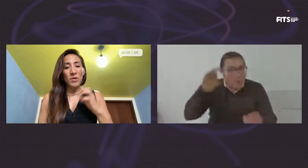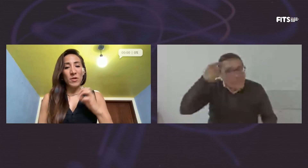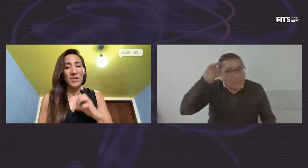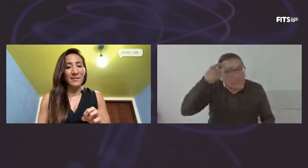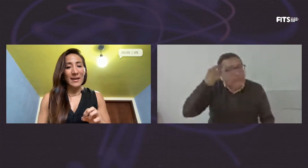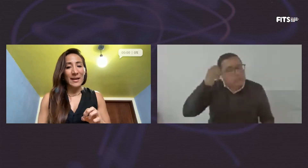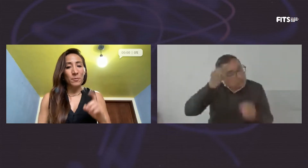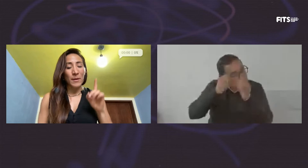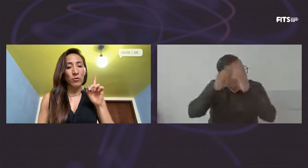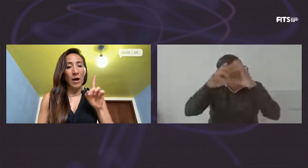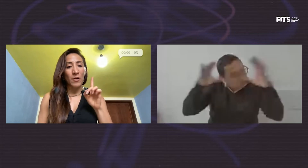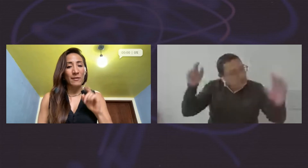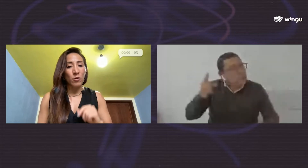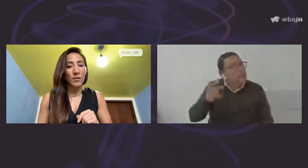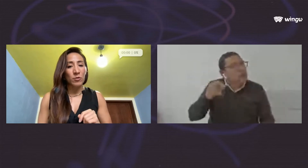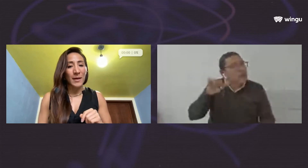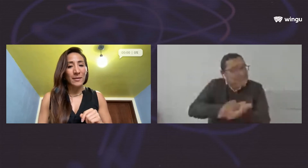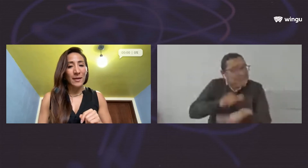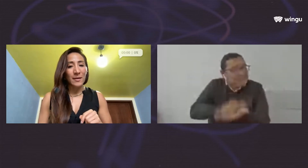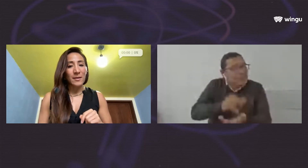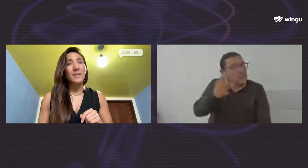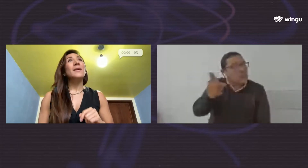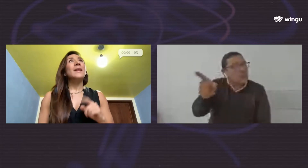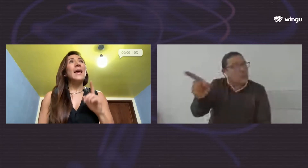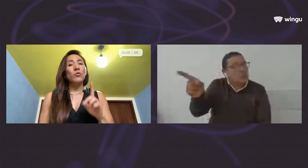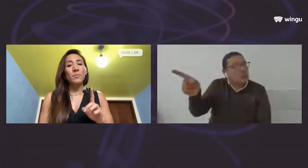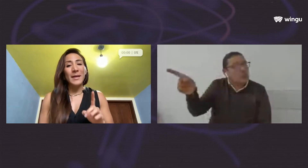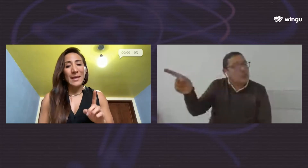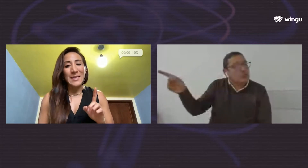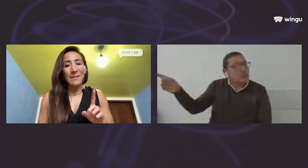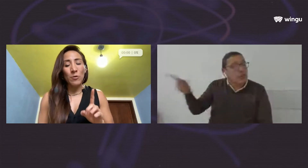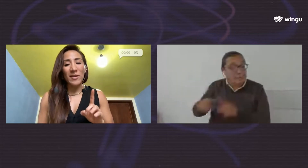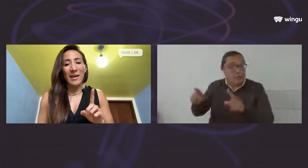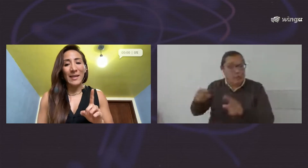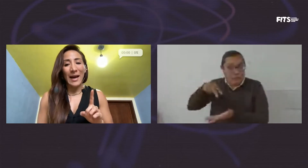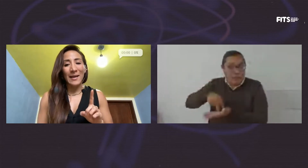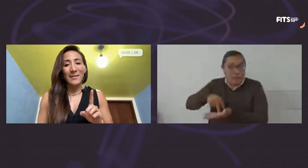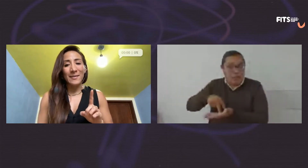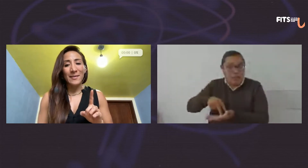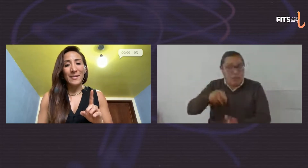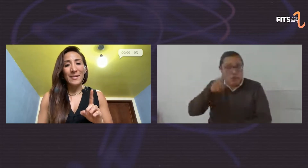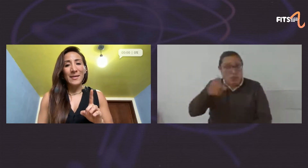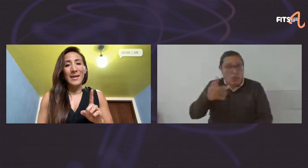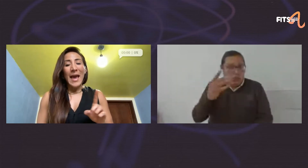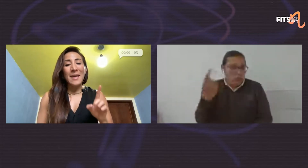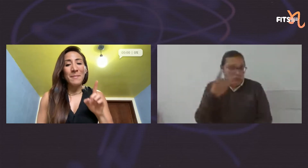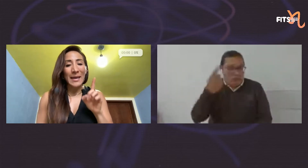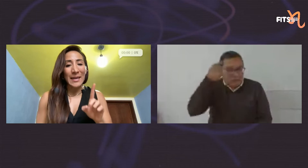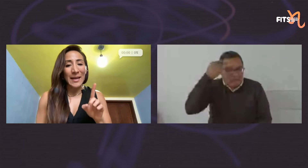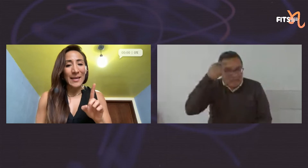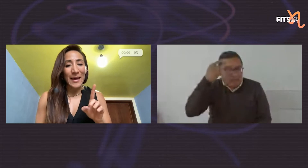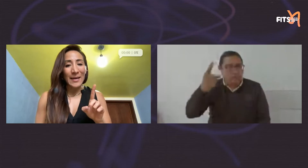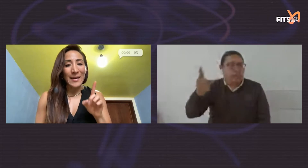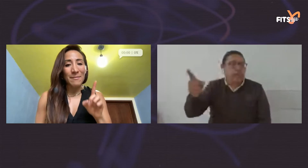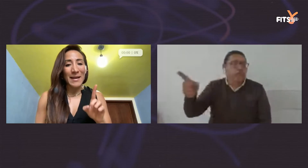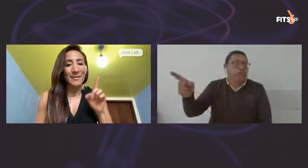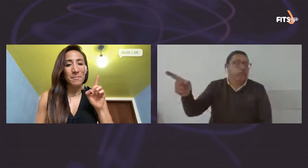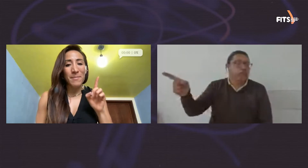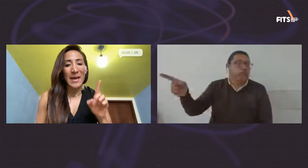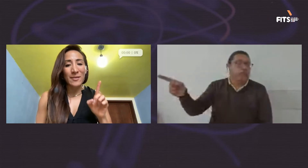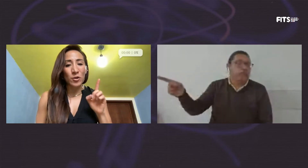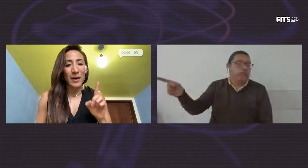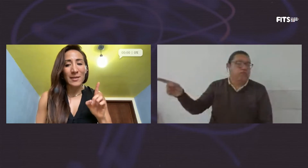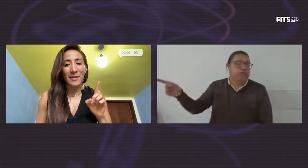como lo hiciste hace rato, pero ahora solo en tu mente. En tu mente, llévalo hacia atrás e imagínate que